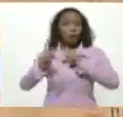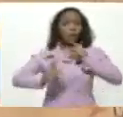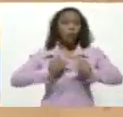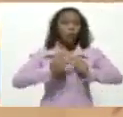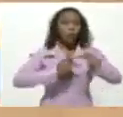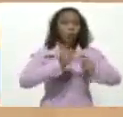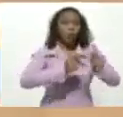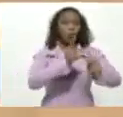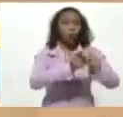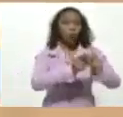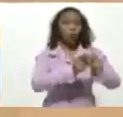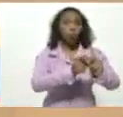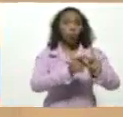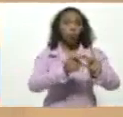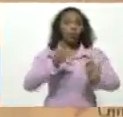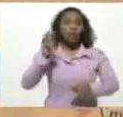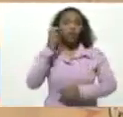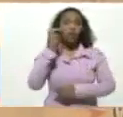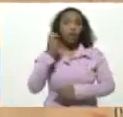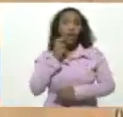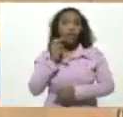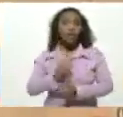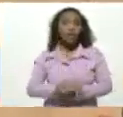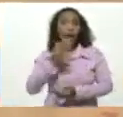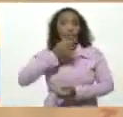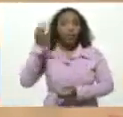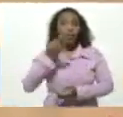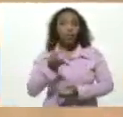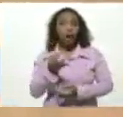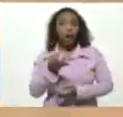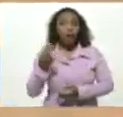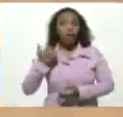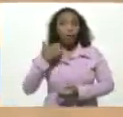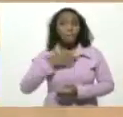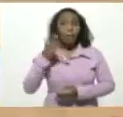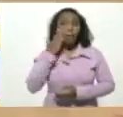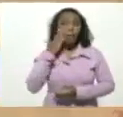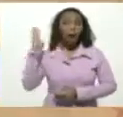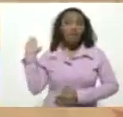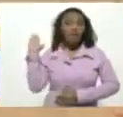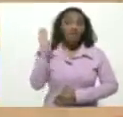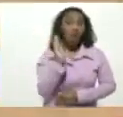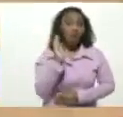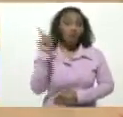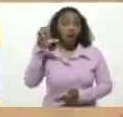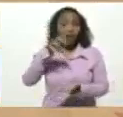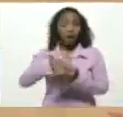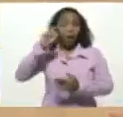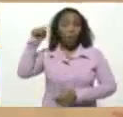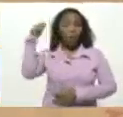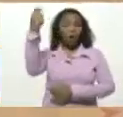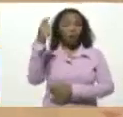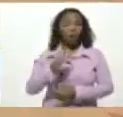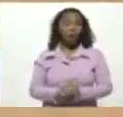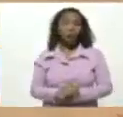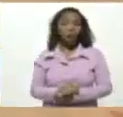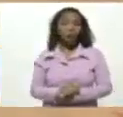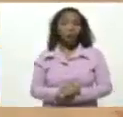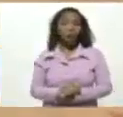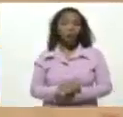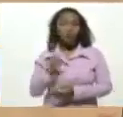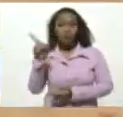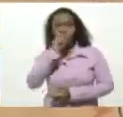de cacao, ¿verdad? Realmente, y bueno, mi mamá proviene del estado Guárico. Mi papá viene del estado Miranda. ¿Qué edad